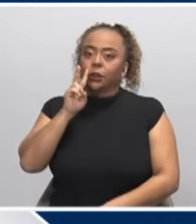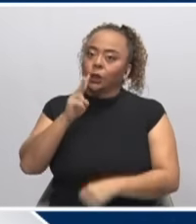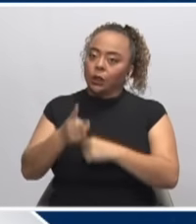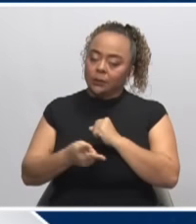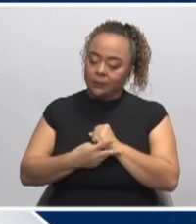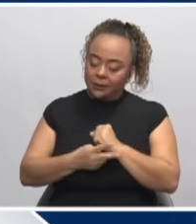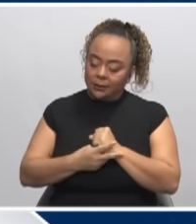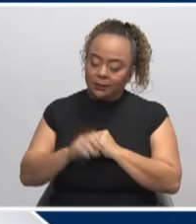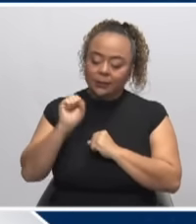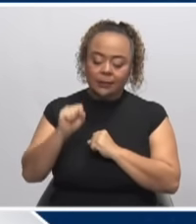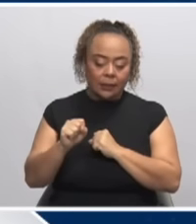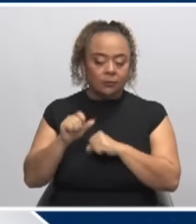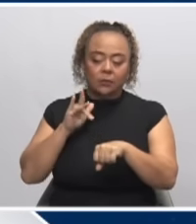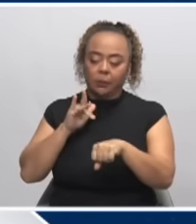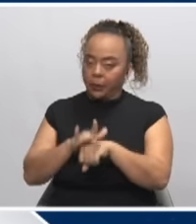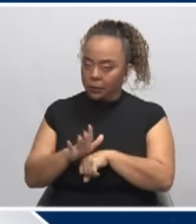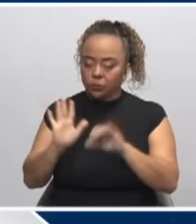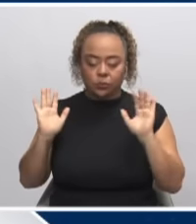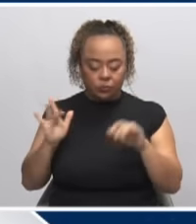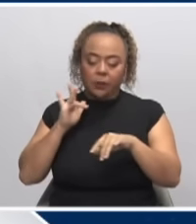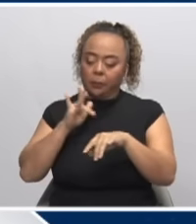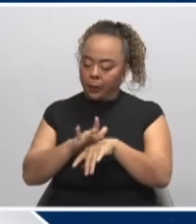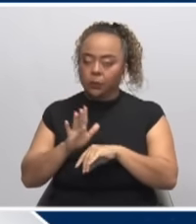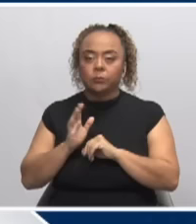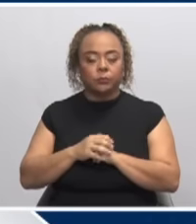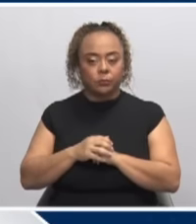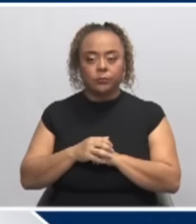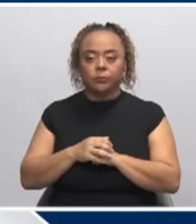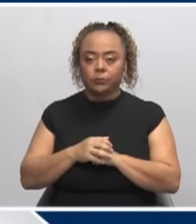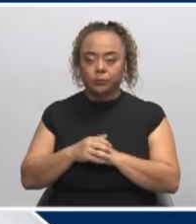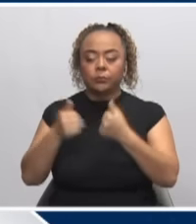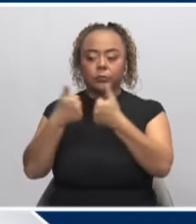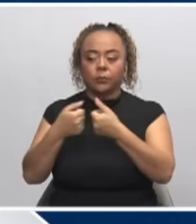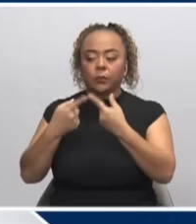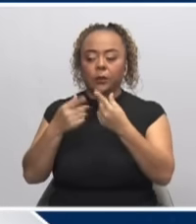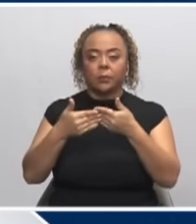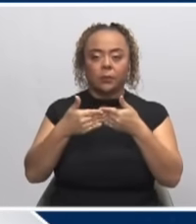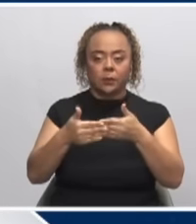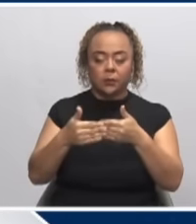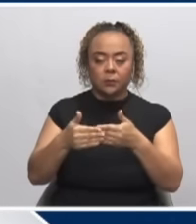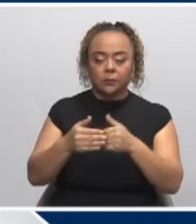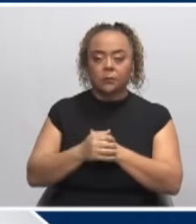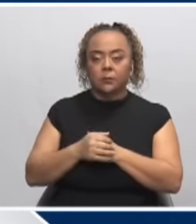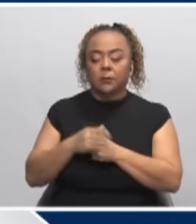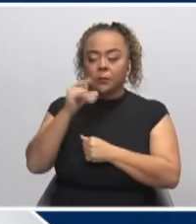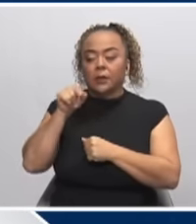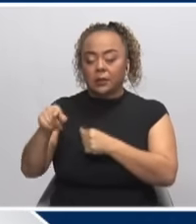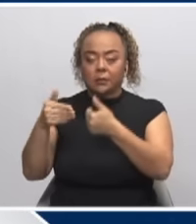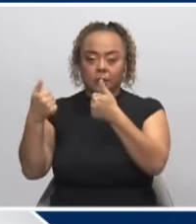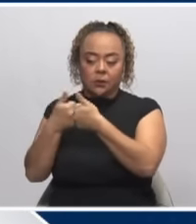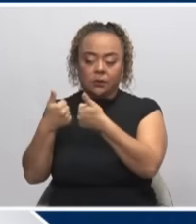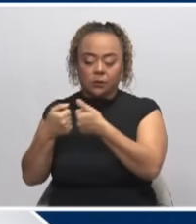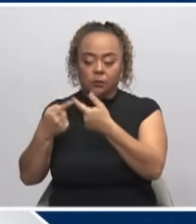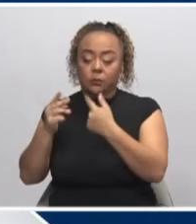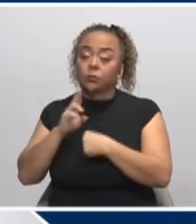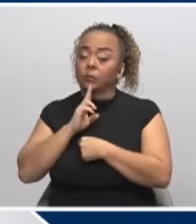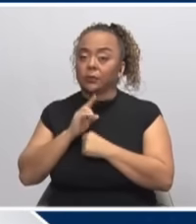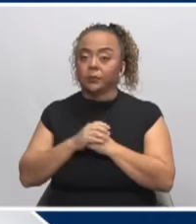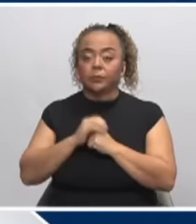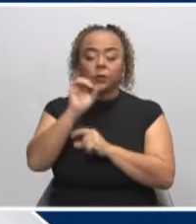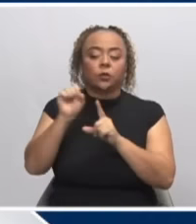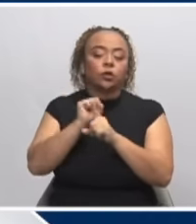Sí prematuros a mí me parece que prematuros eh del partido contra Panamá y este partido contra la selección de Honduras en